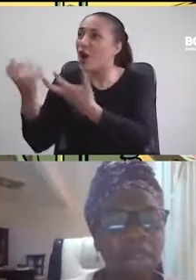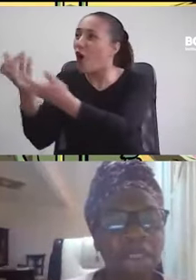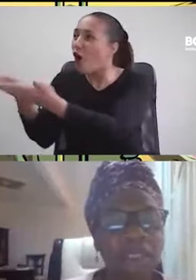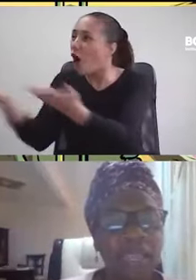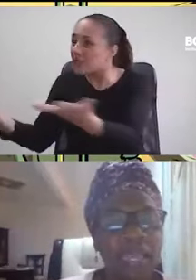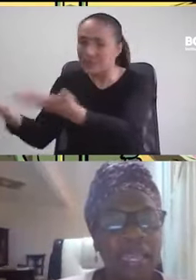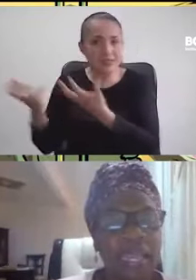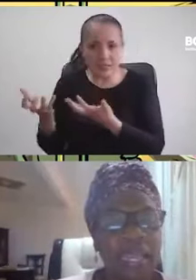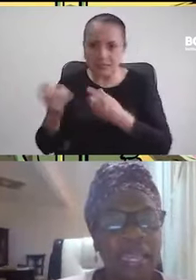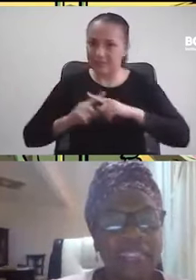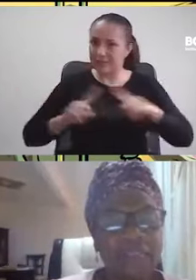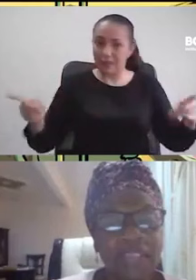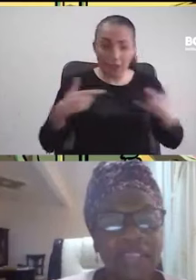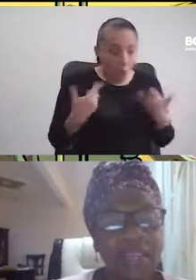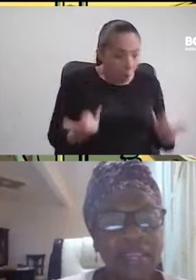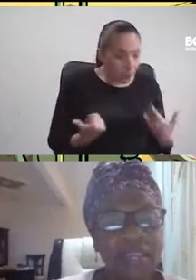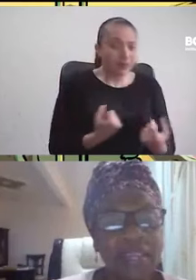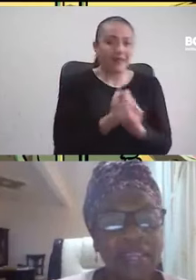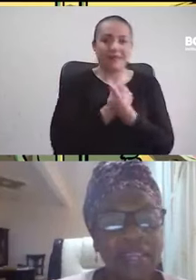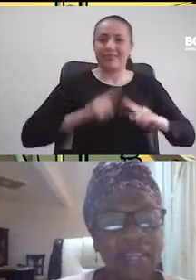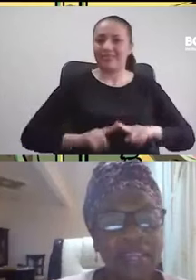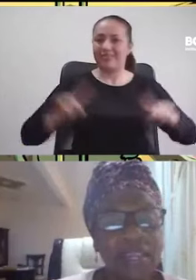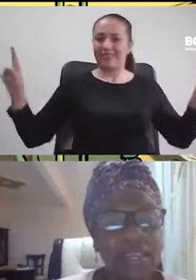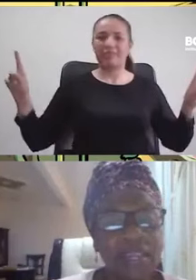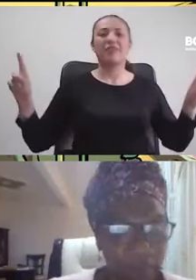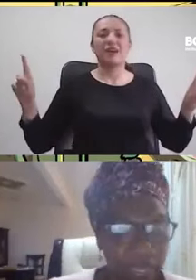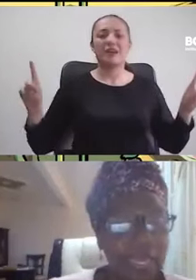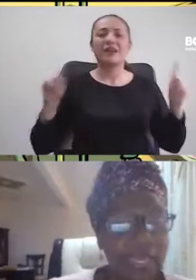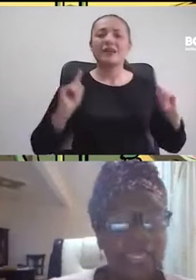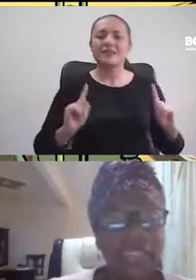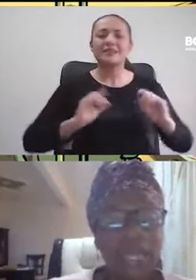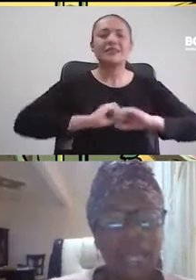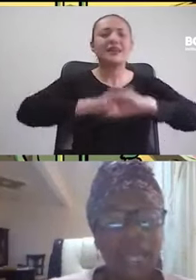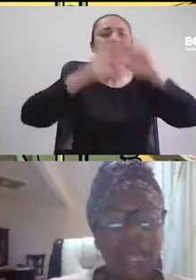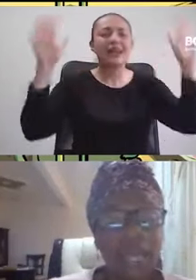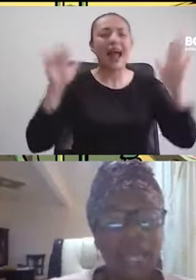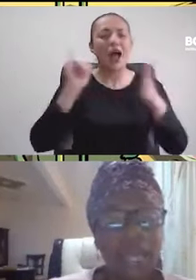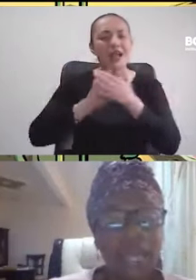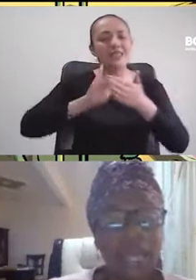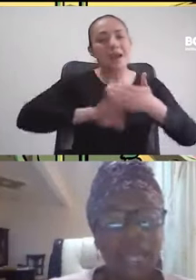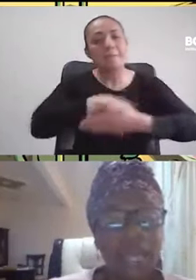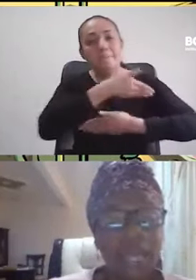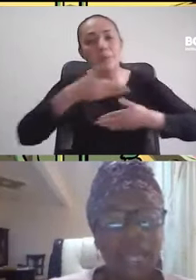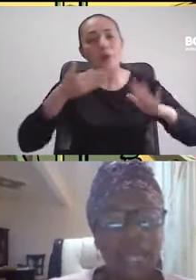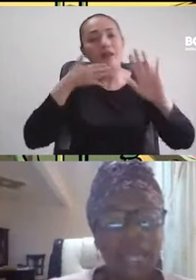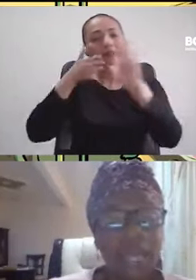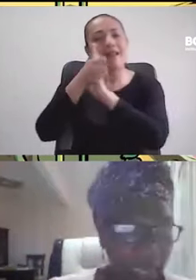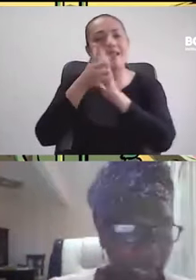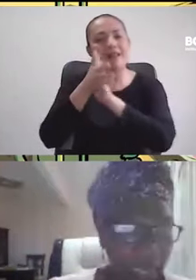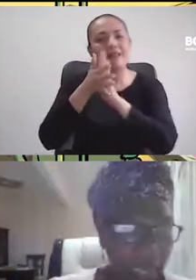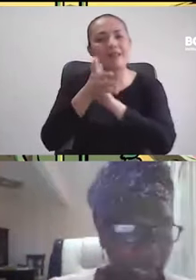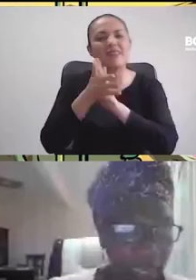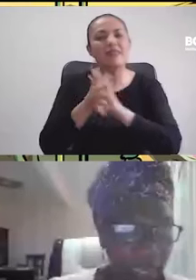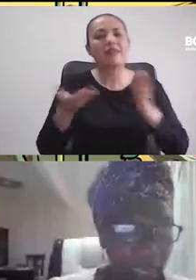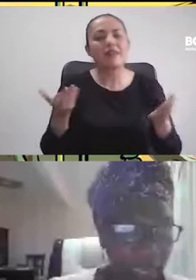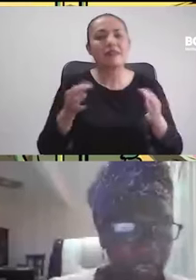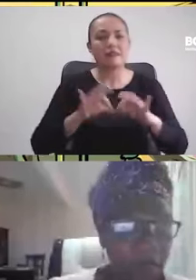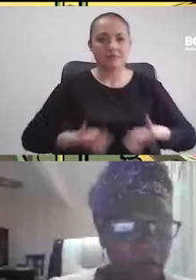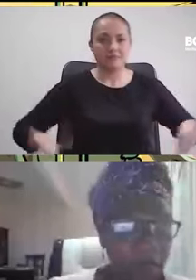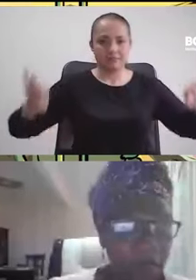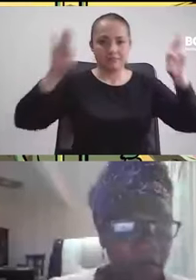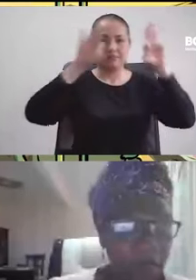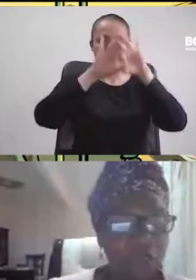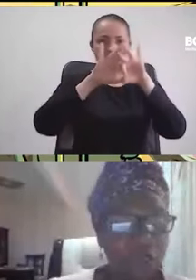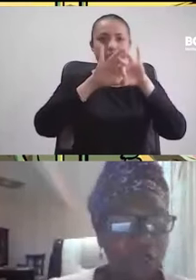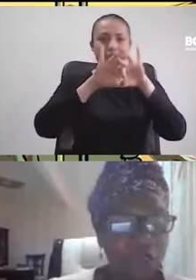Si bien es claro en esta poesía, es importante ver lo que es miembro